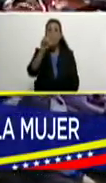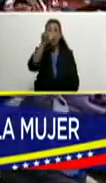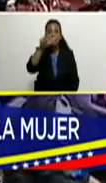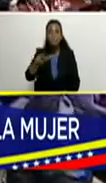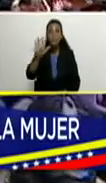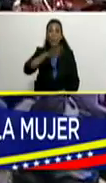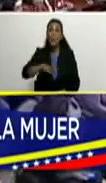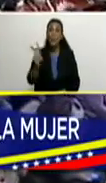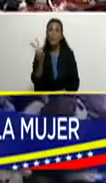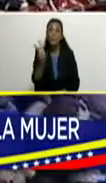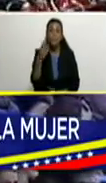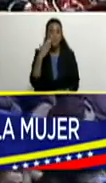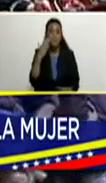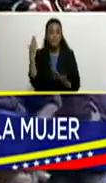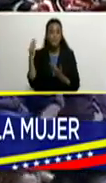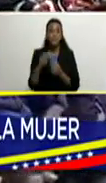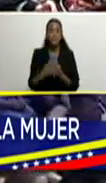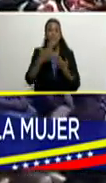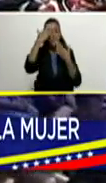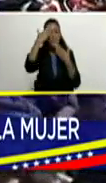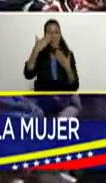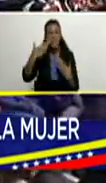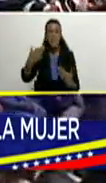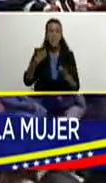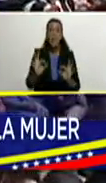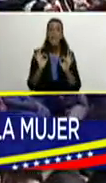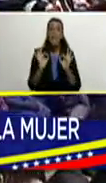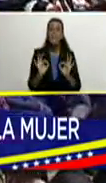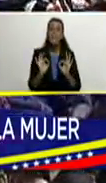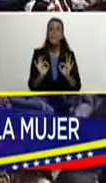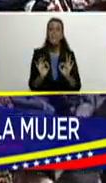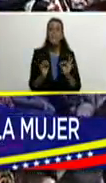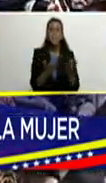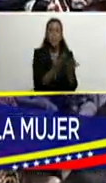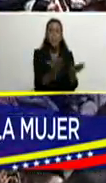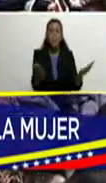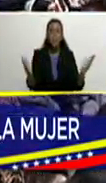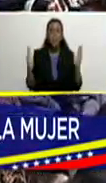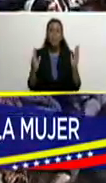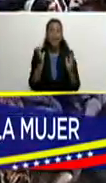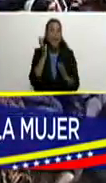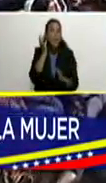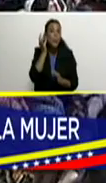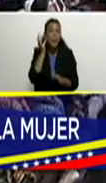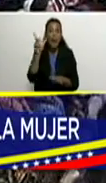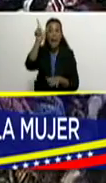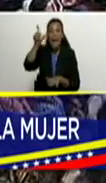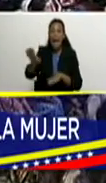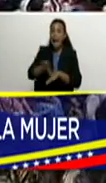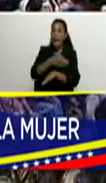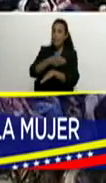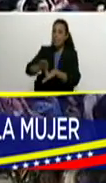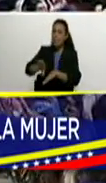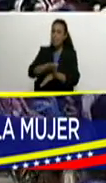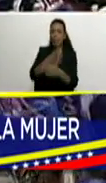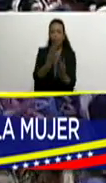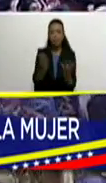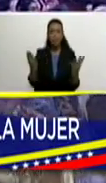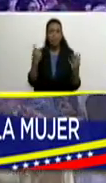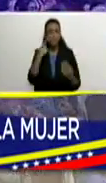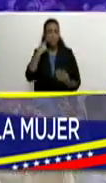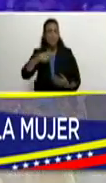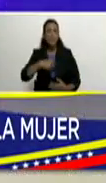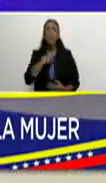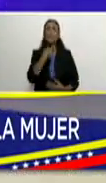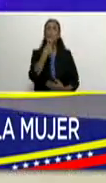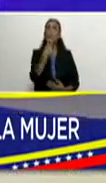venezolano. Mi saludo muy especial a las cantantes que nos han recibido con